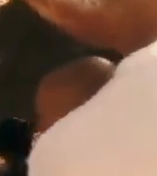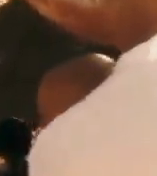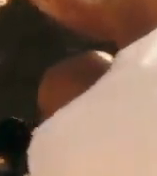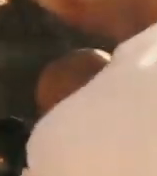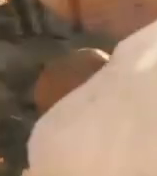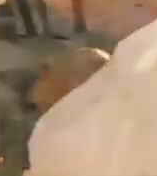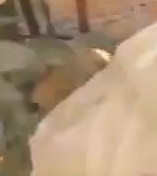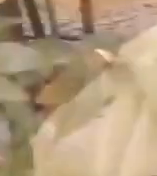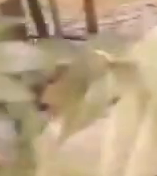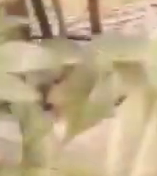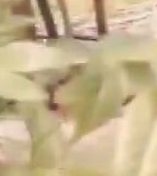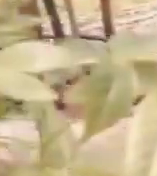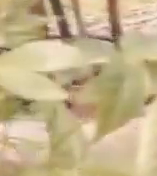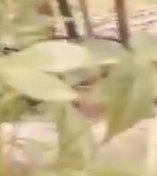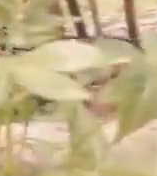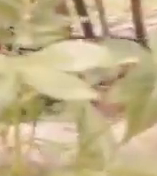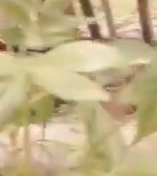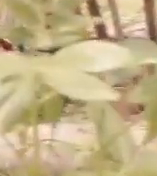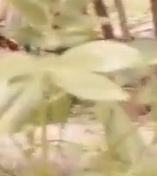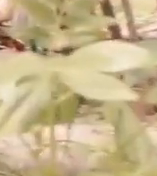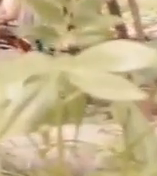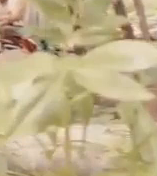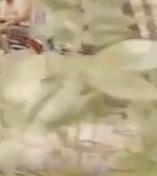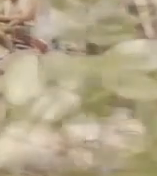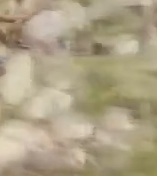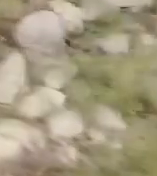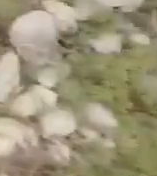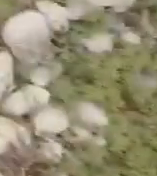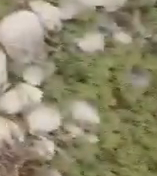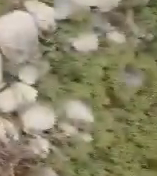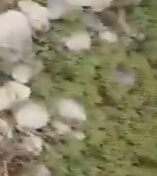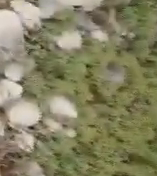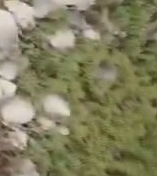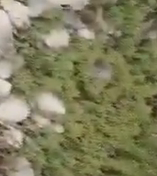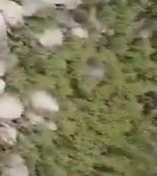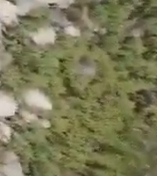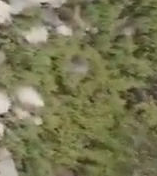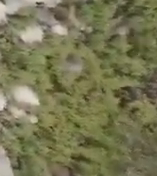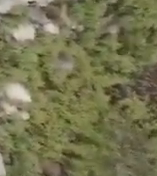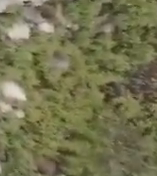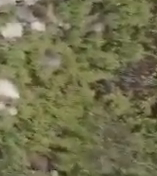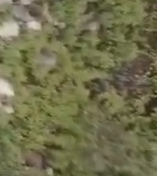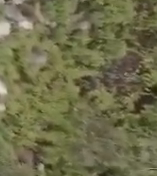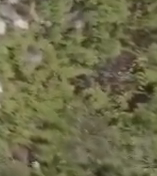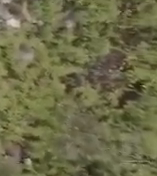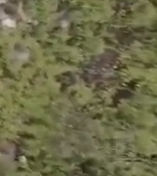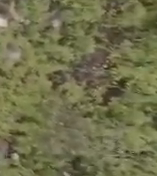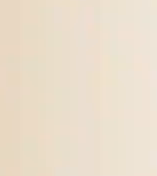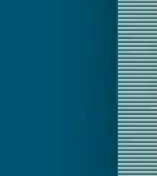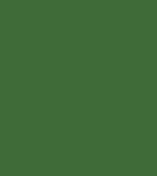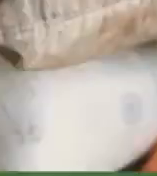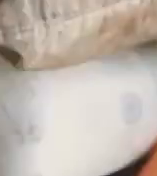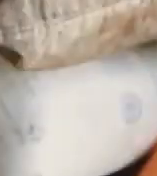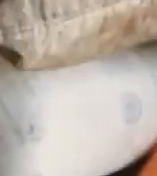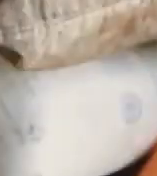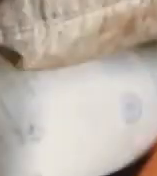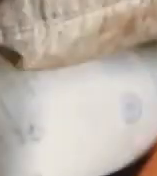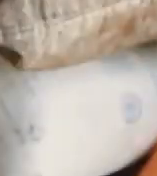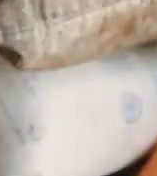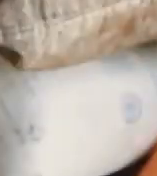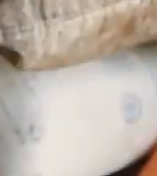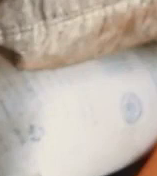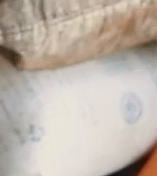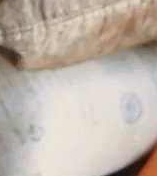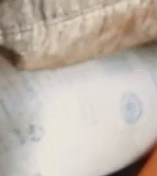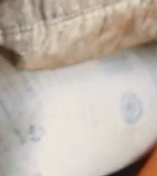rescata el valor de nuestros pueblos y fortalece a las familias campesinas, que son el pilar de las comunidades. Porque dije, yo me